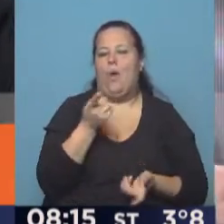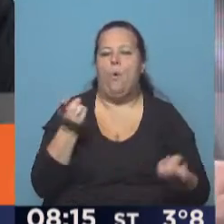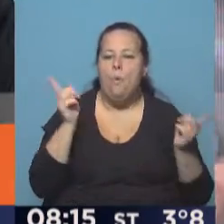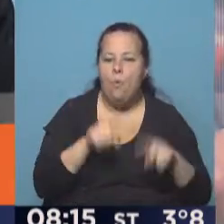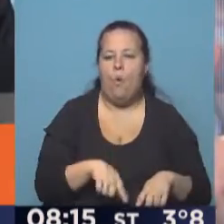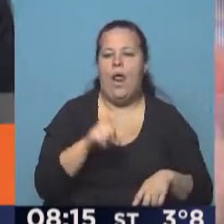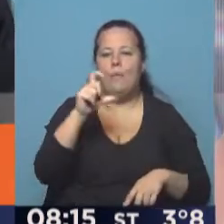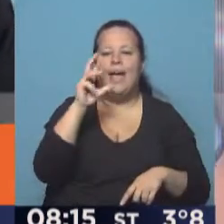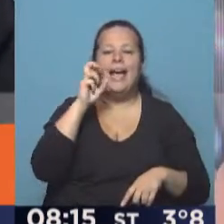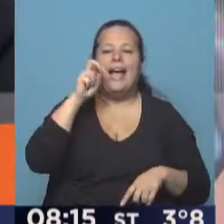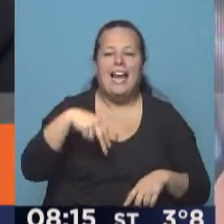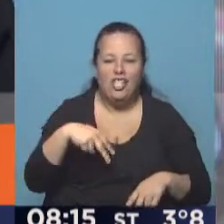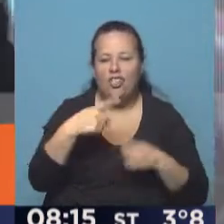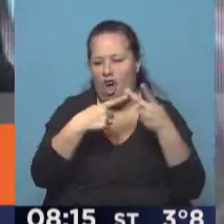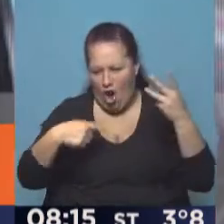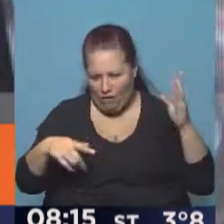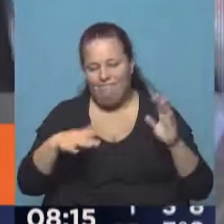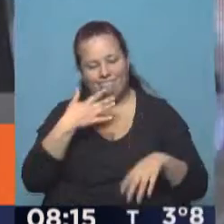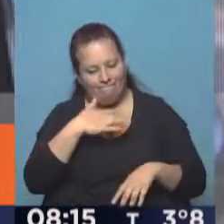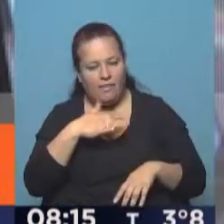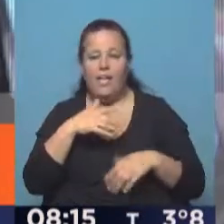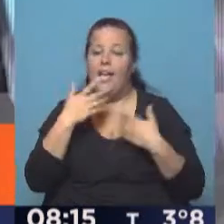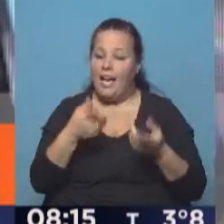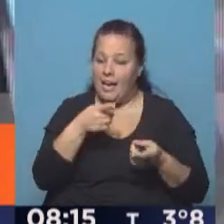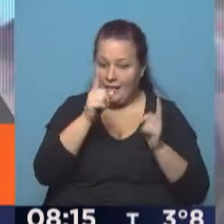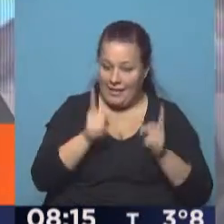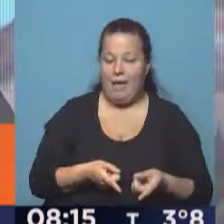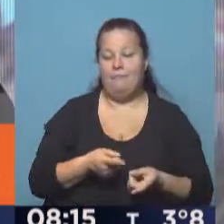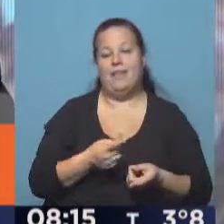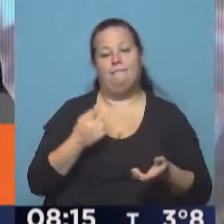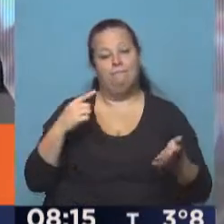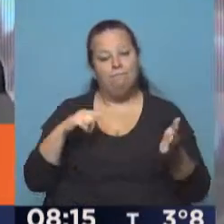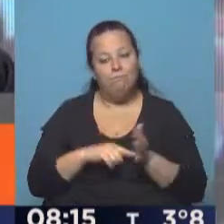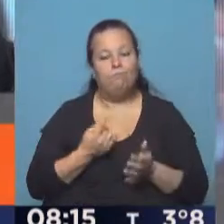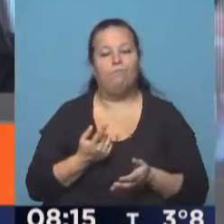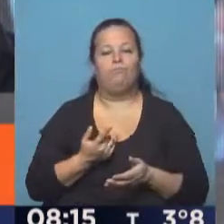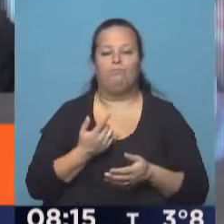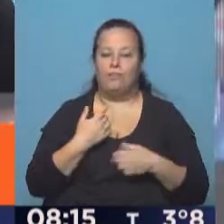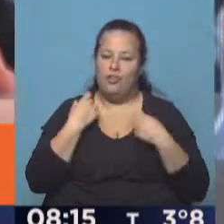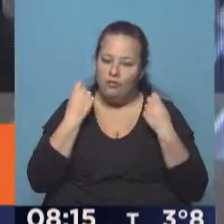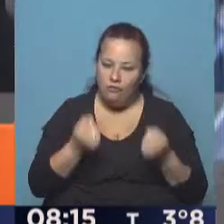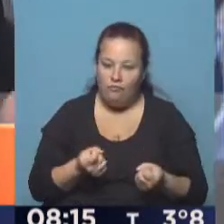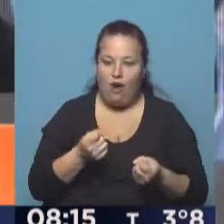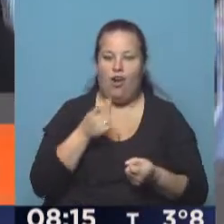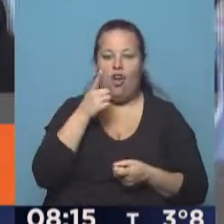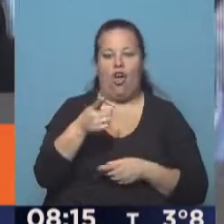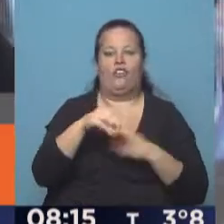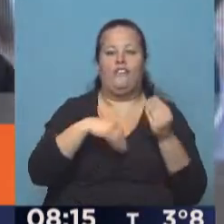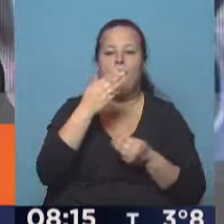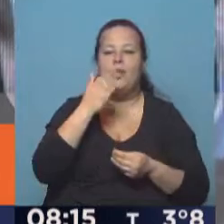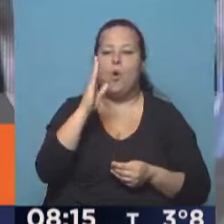de los Clintons, Claro. cosas así, ¿no? Sí, entiendo. Y eso fue también un esfuerzo también contra la familia